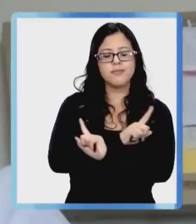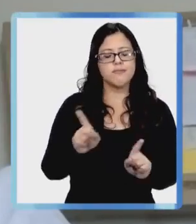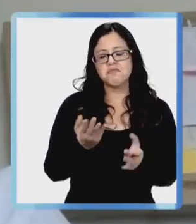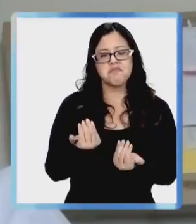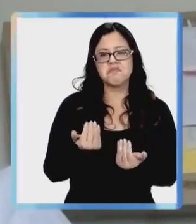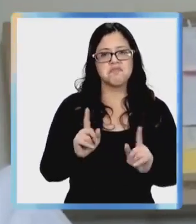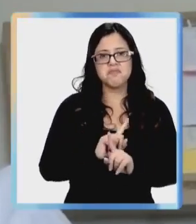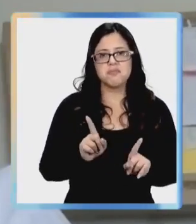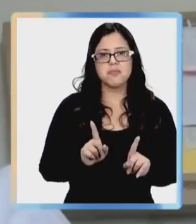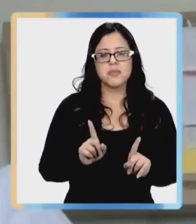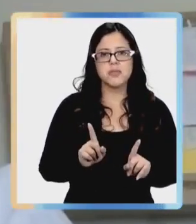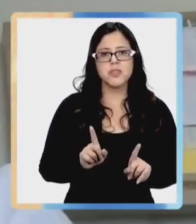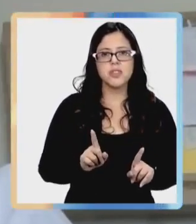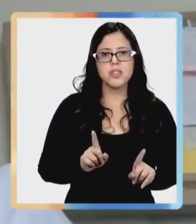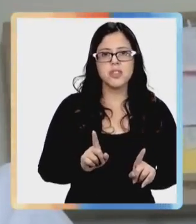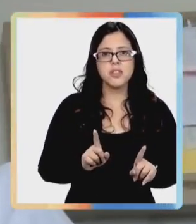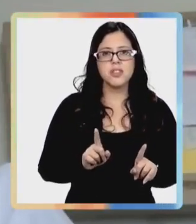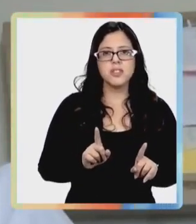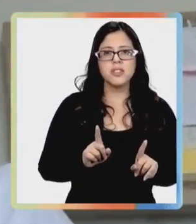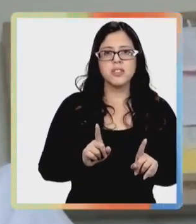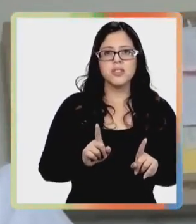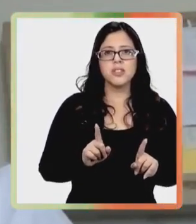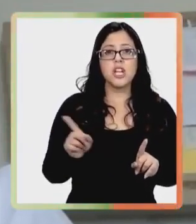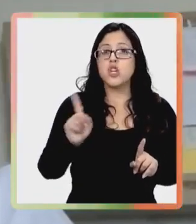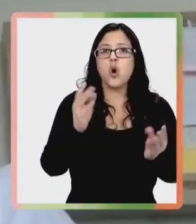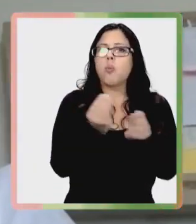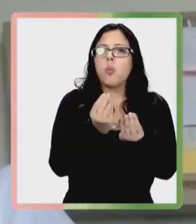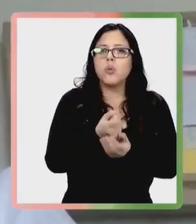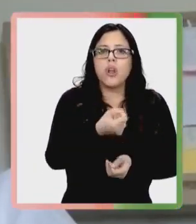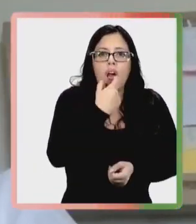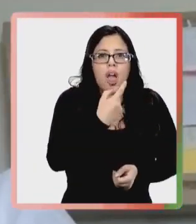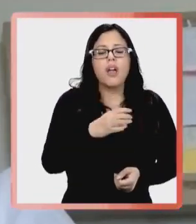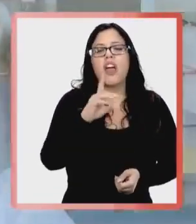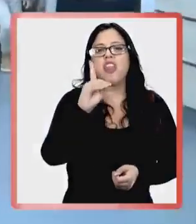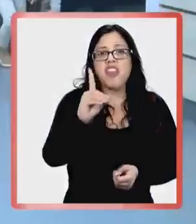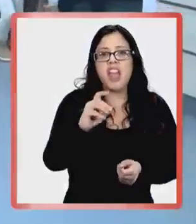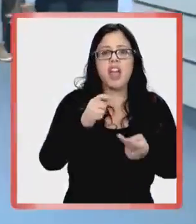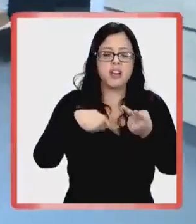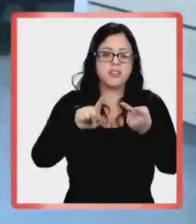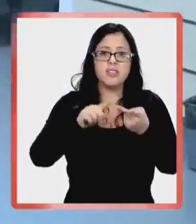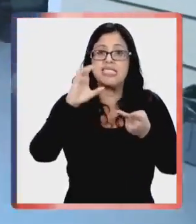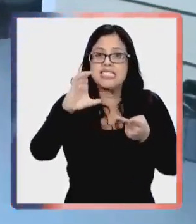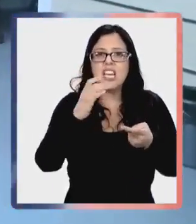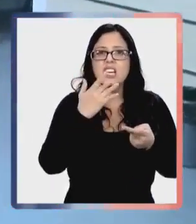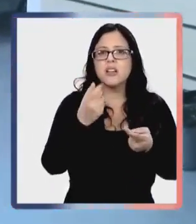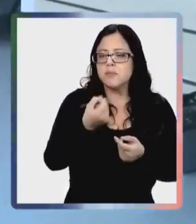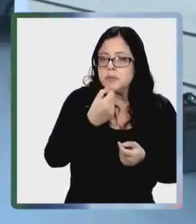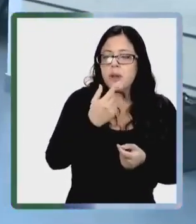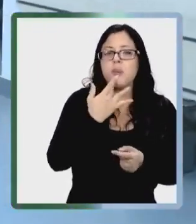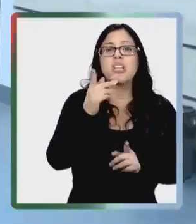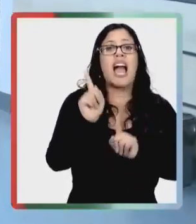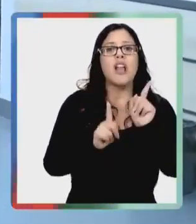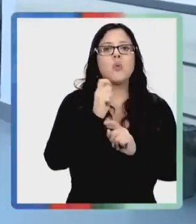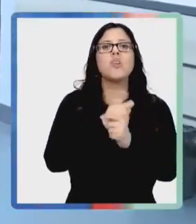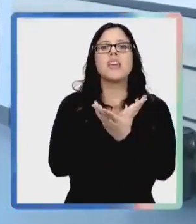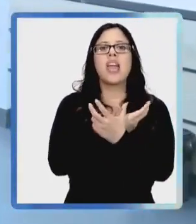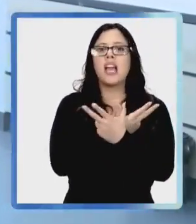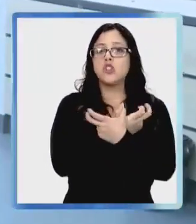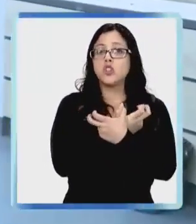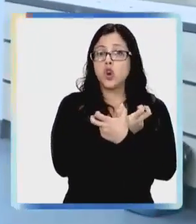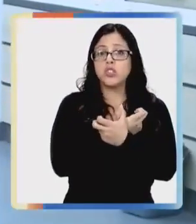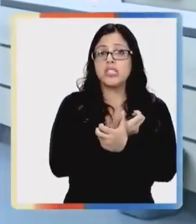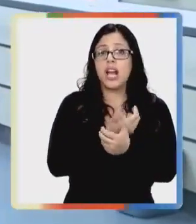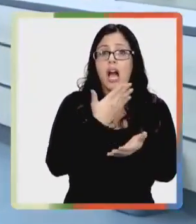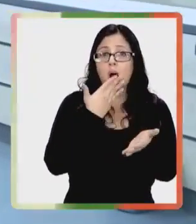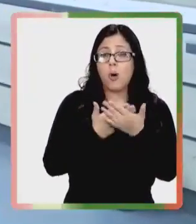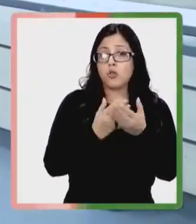¿no es cierto? Es decir, no andar tomando exceso de vitamina D, exceso de vitamina C, porque algunas pueden ser tóxicas, incluso en